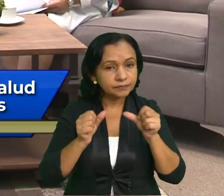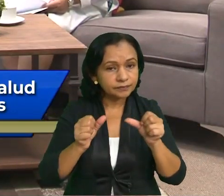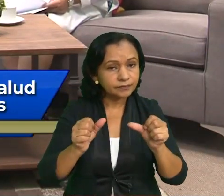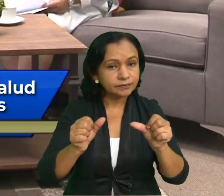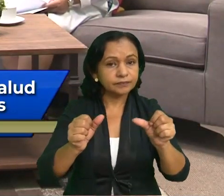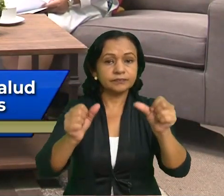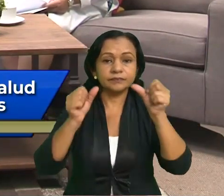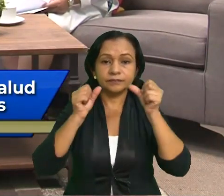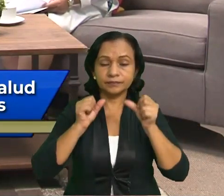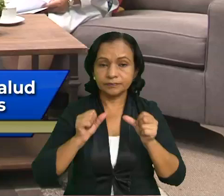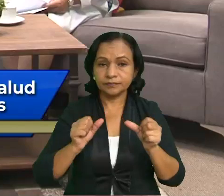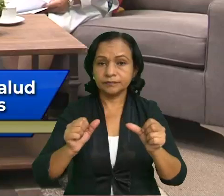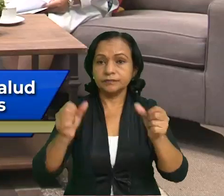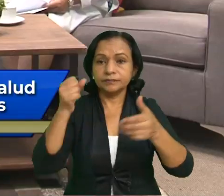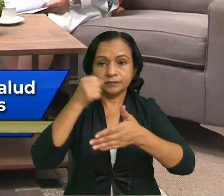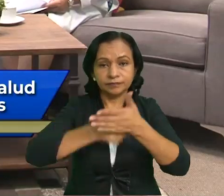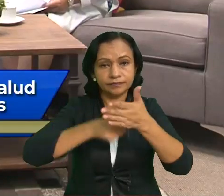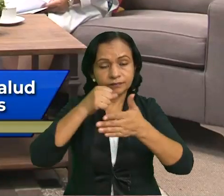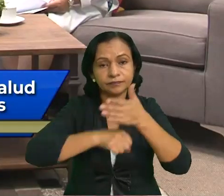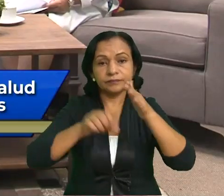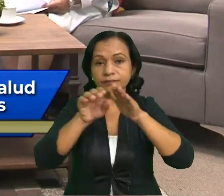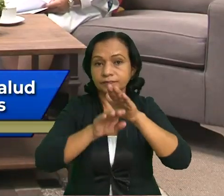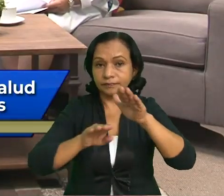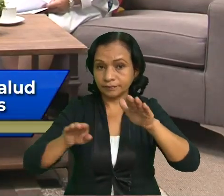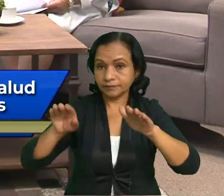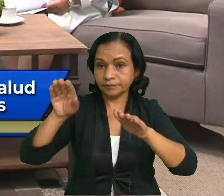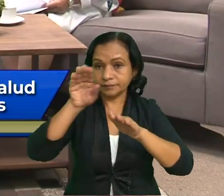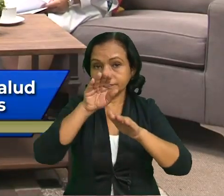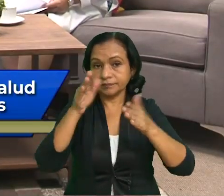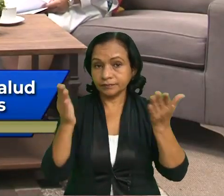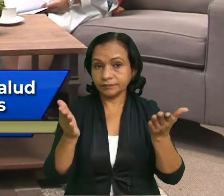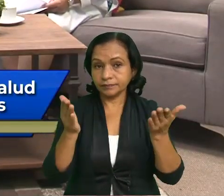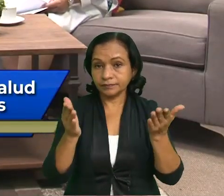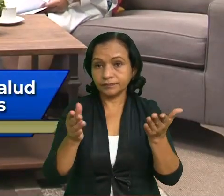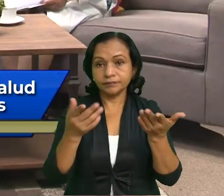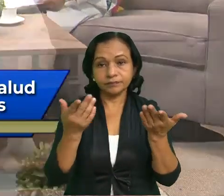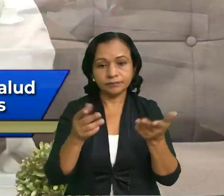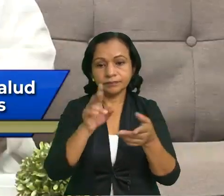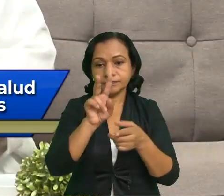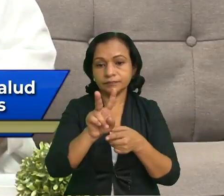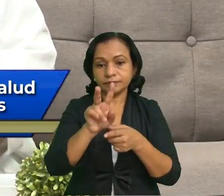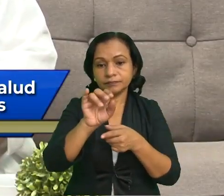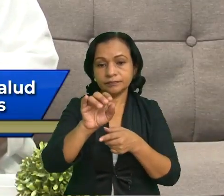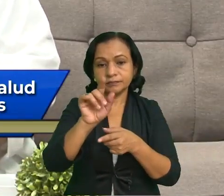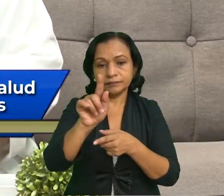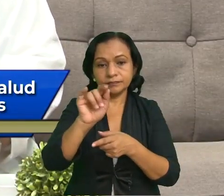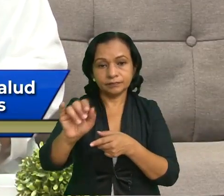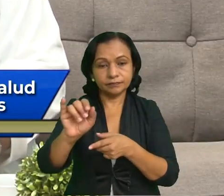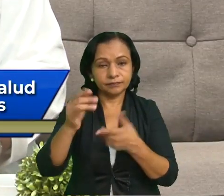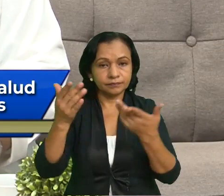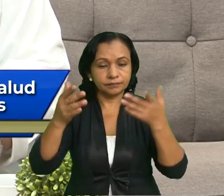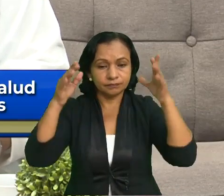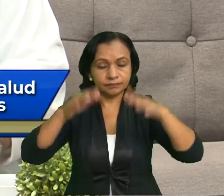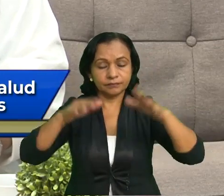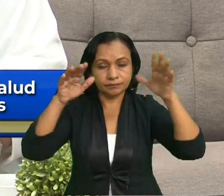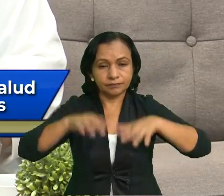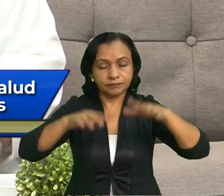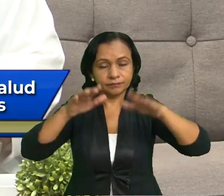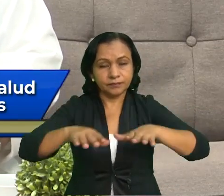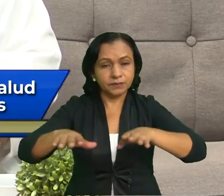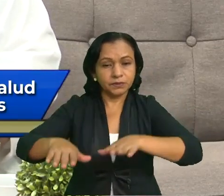en esa línea y fortaleciendo más porque ahora sí ya habían aplicado este y en algunos de esos lugares con el agua y la lluvia